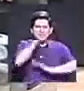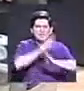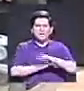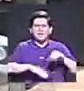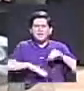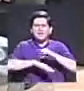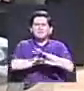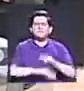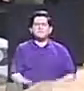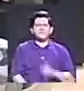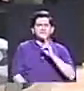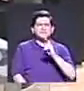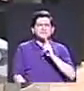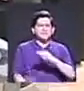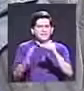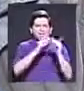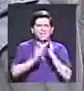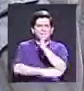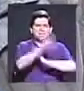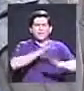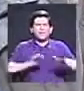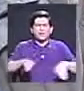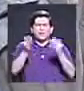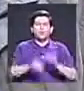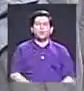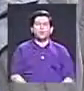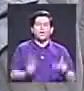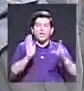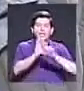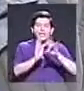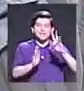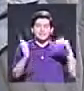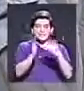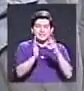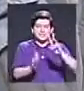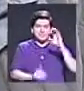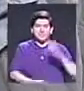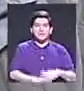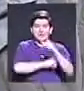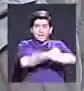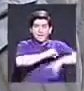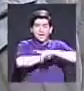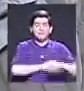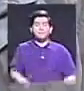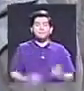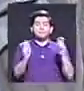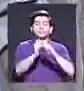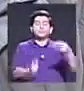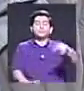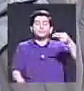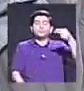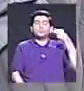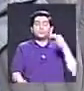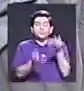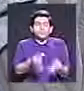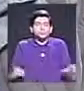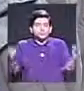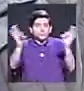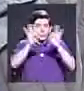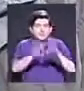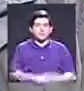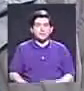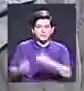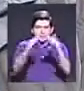en la población con discapacidad? Bueno, la Ley 7600 representó para el país un hito histórico respecto de